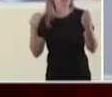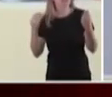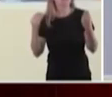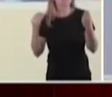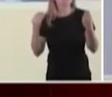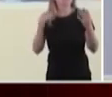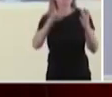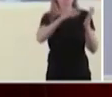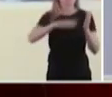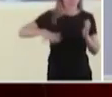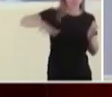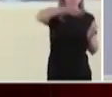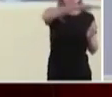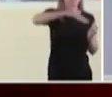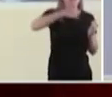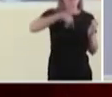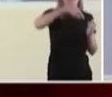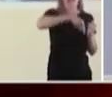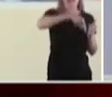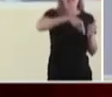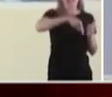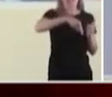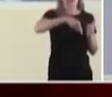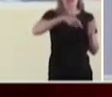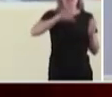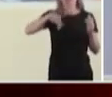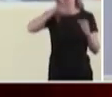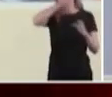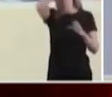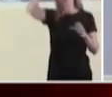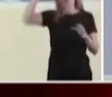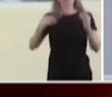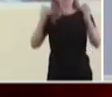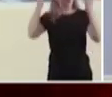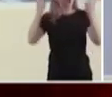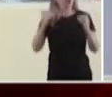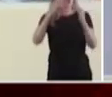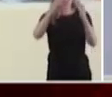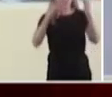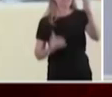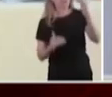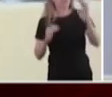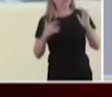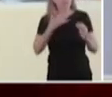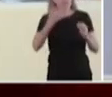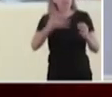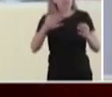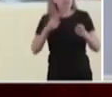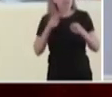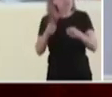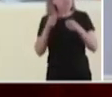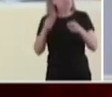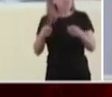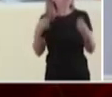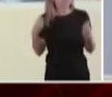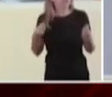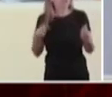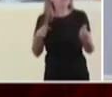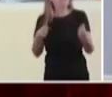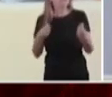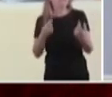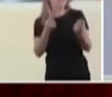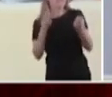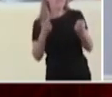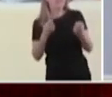El fallo en ese sentido yo creo que los provincias que se pusieron también más del caso en realidad el caso